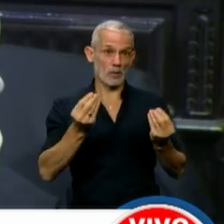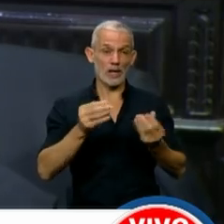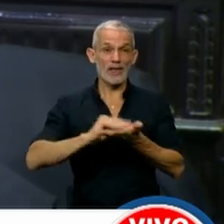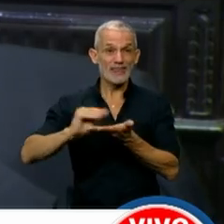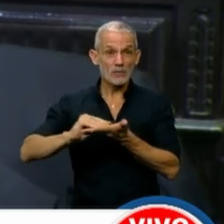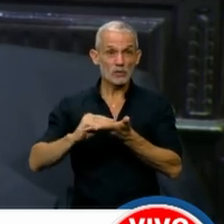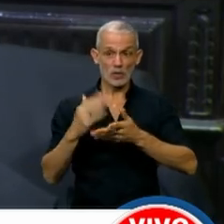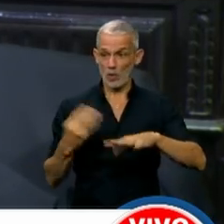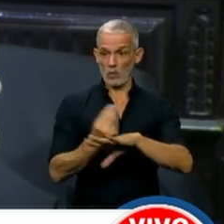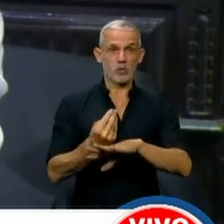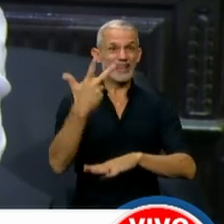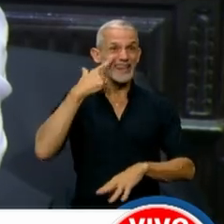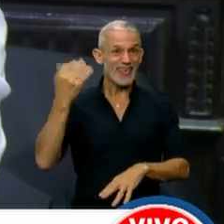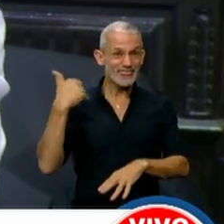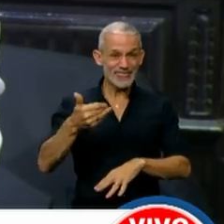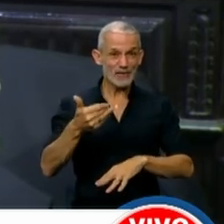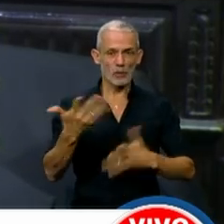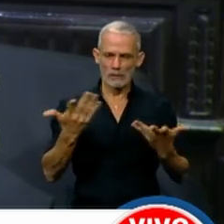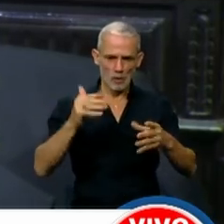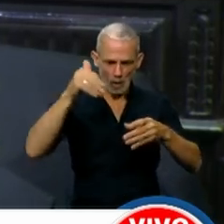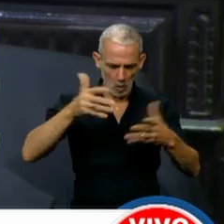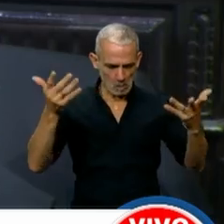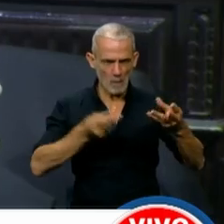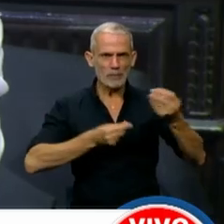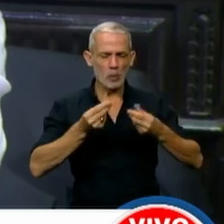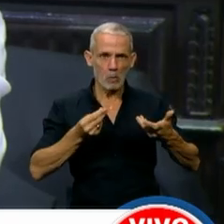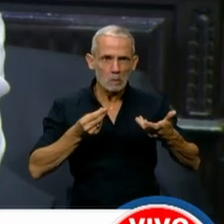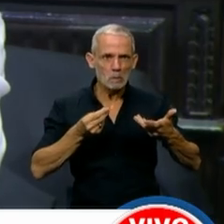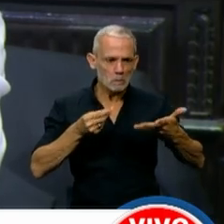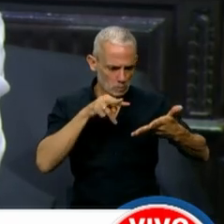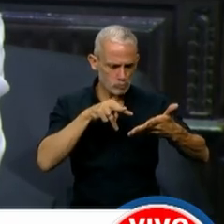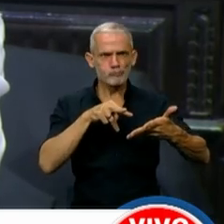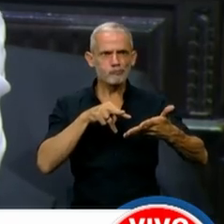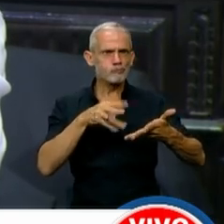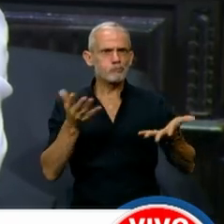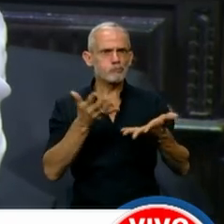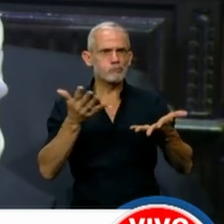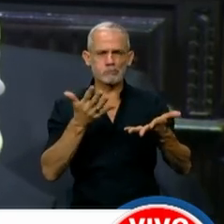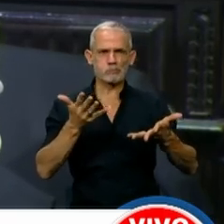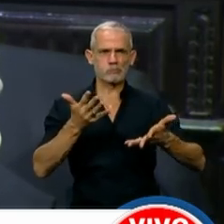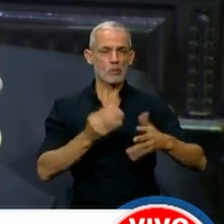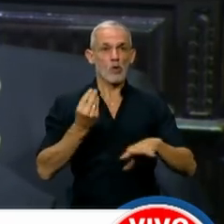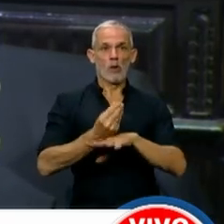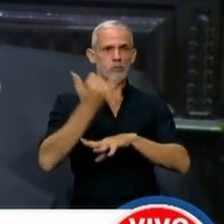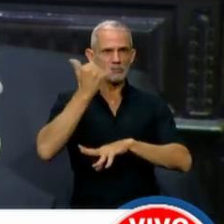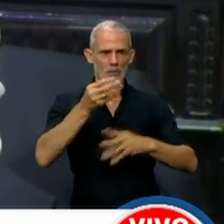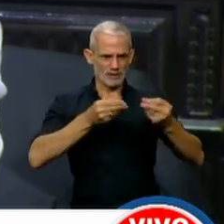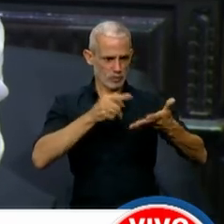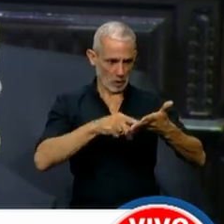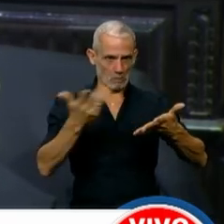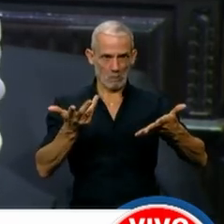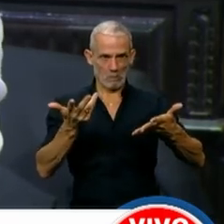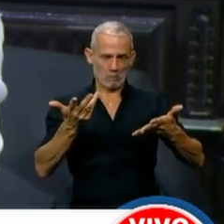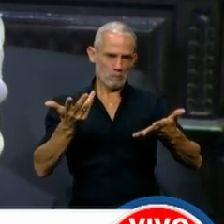diputado que recién asume hace tres días tiene que votar un presupuesto ni bien asume por ejemplo